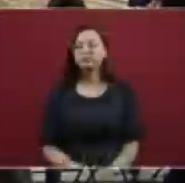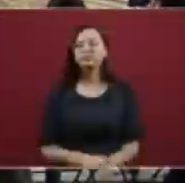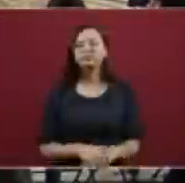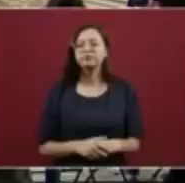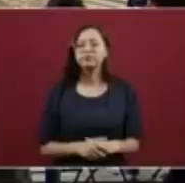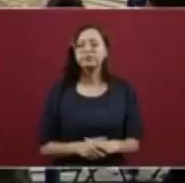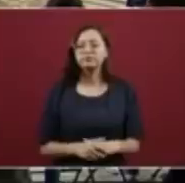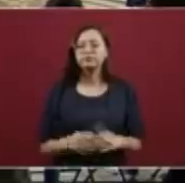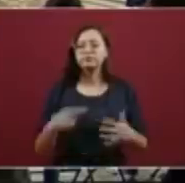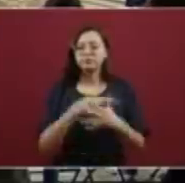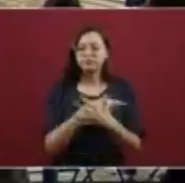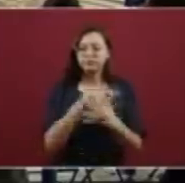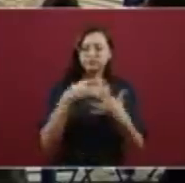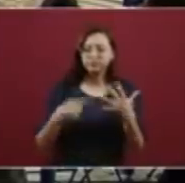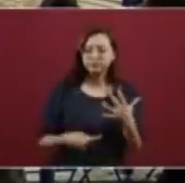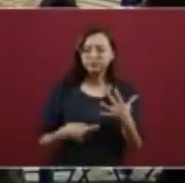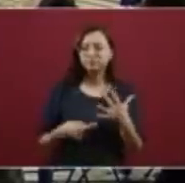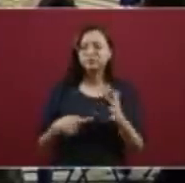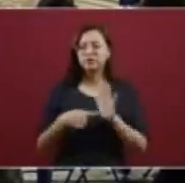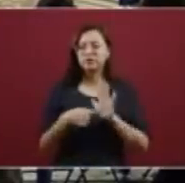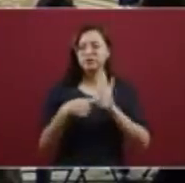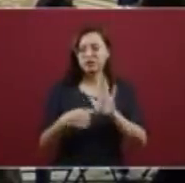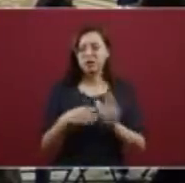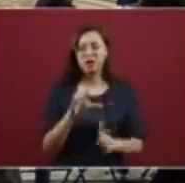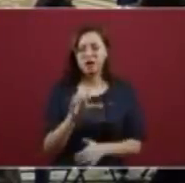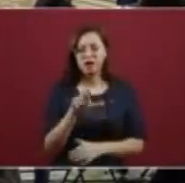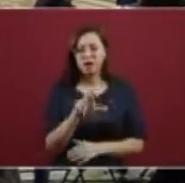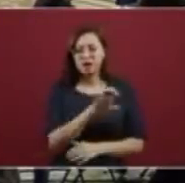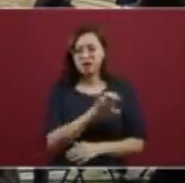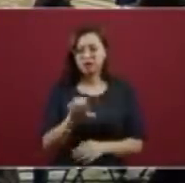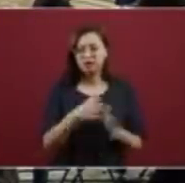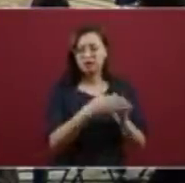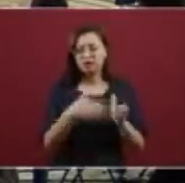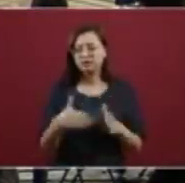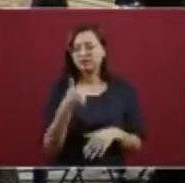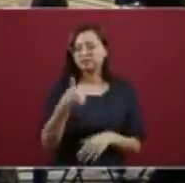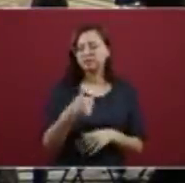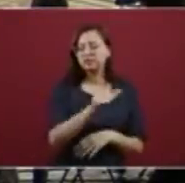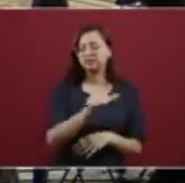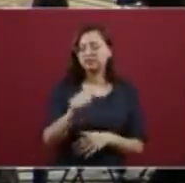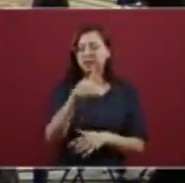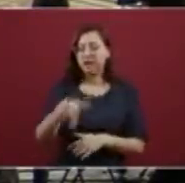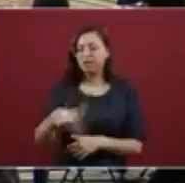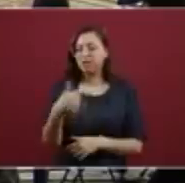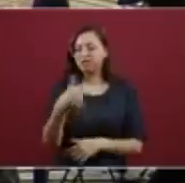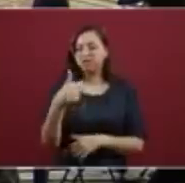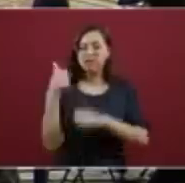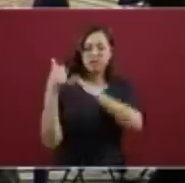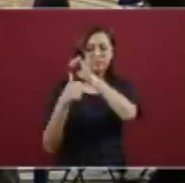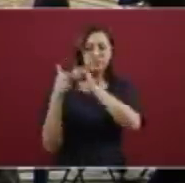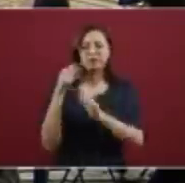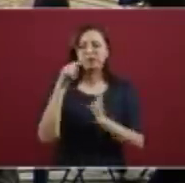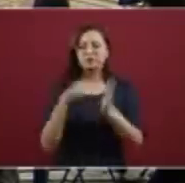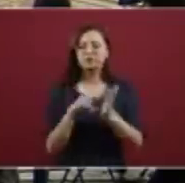21.54. Son los datos que reporta la CRE del 6 al 12 de abril del 2019. ¿La que